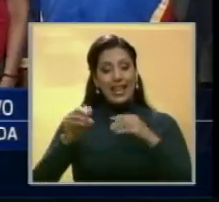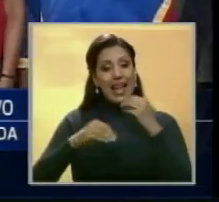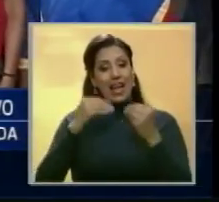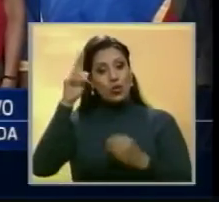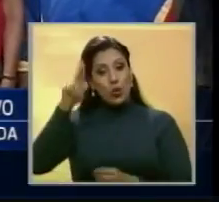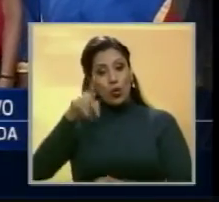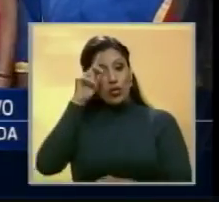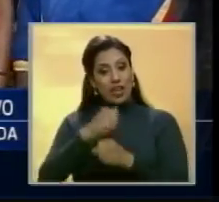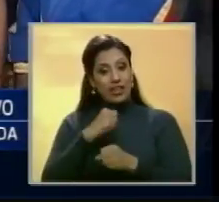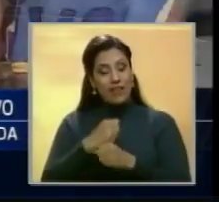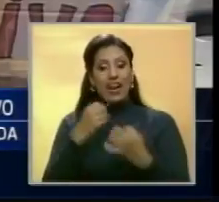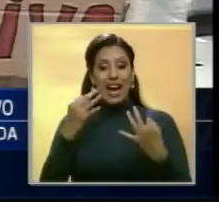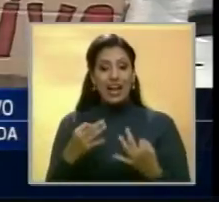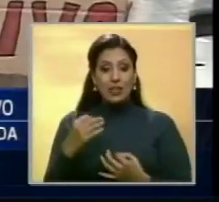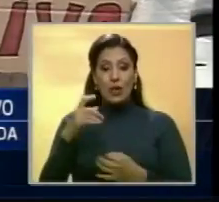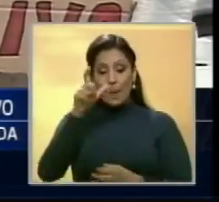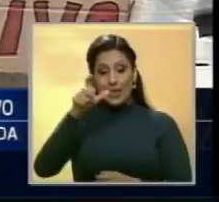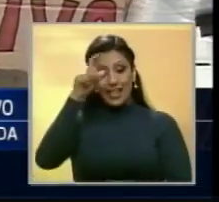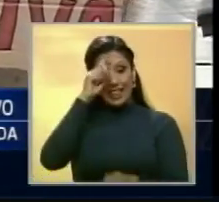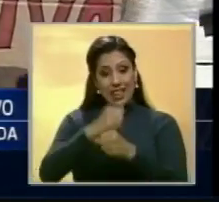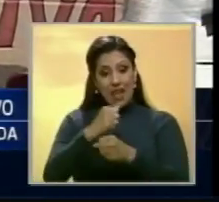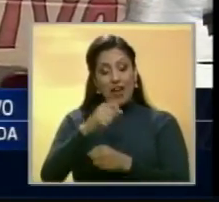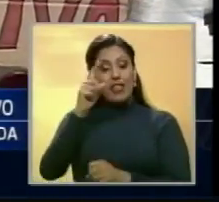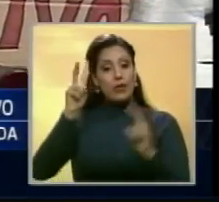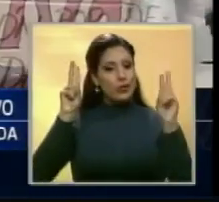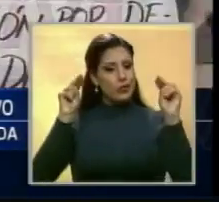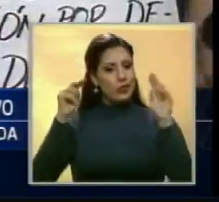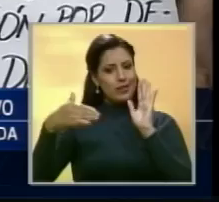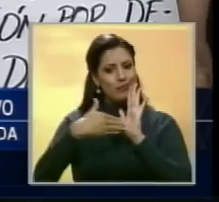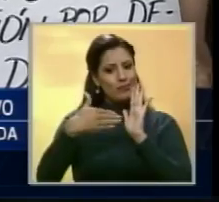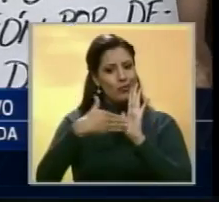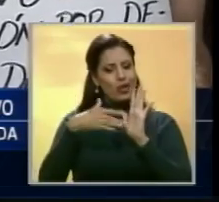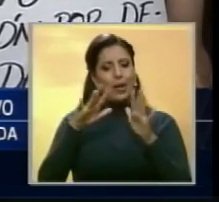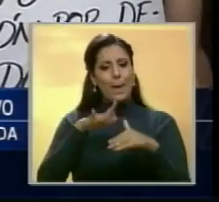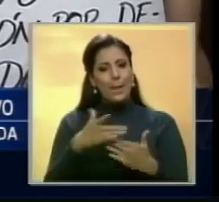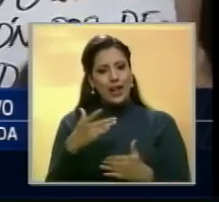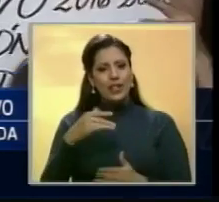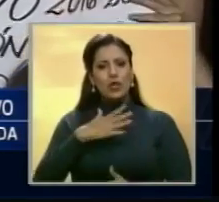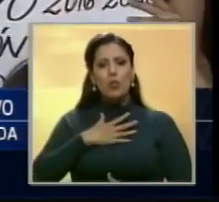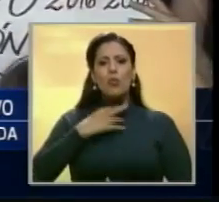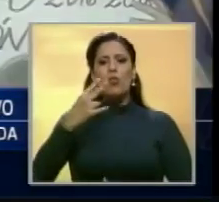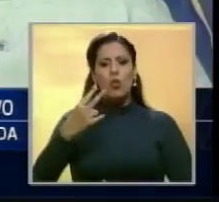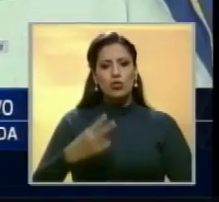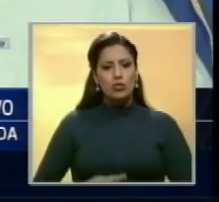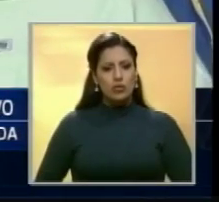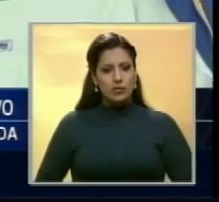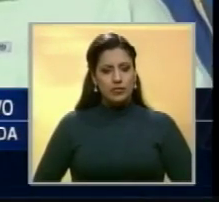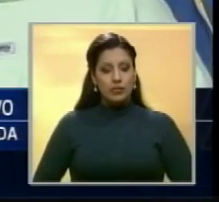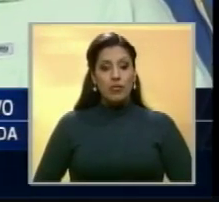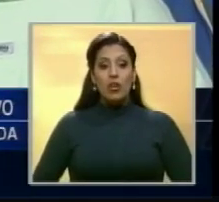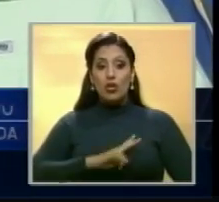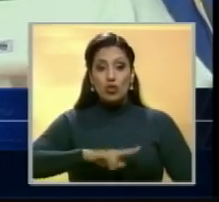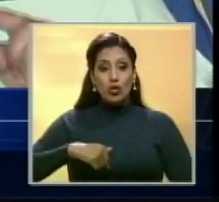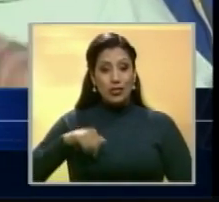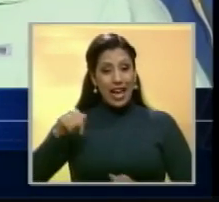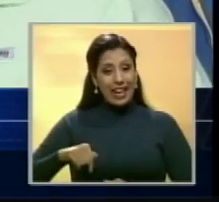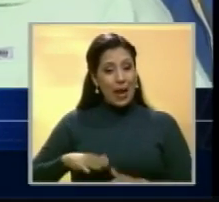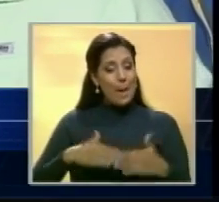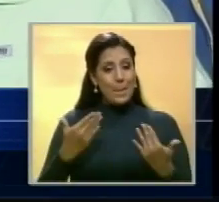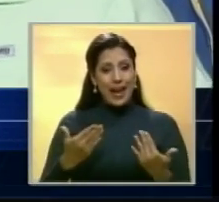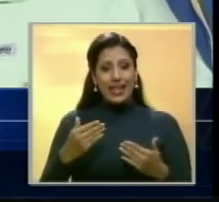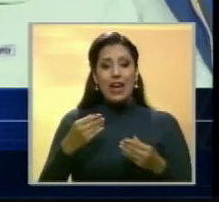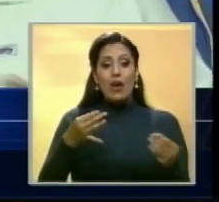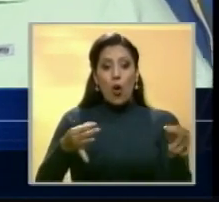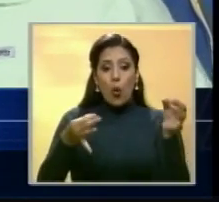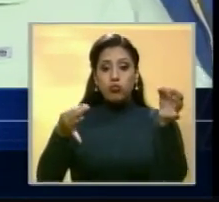laborar diariamente. Aseguró que los trabajadores están siendo supuestamente acusados por levantar su voz. Nos encontramos acá para pasar